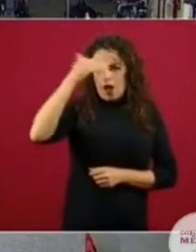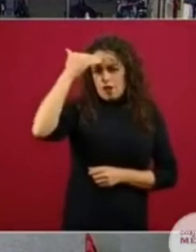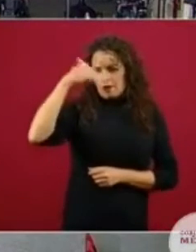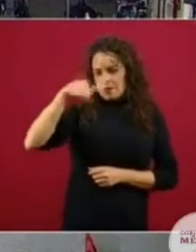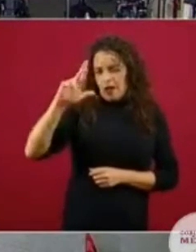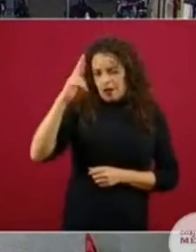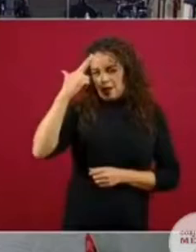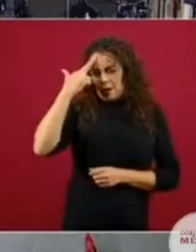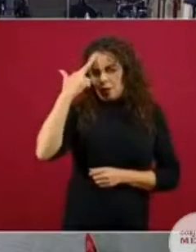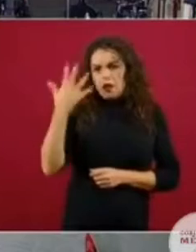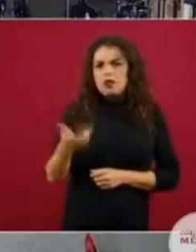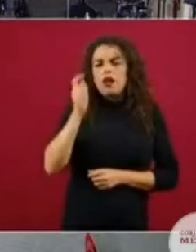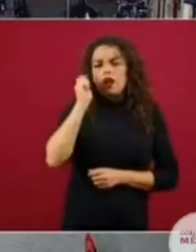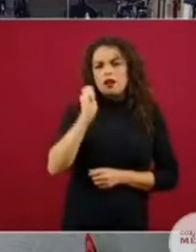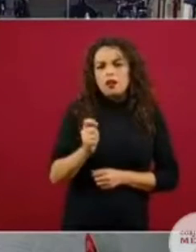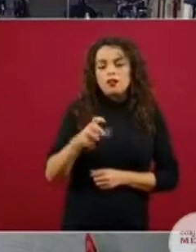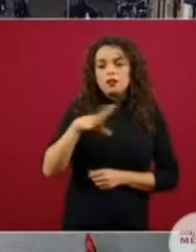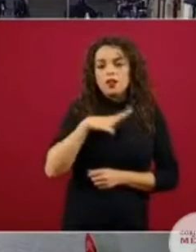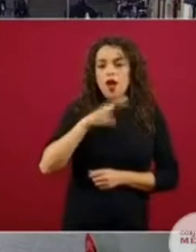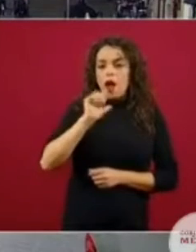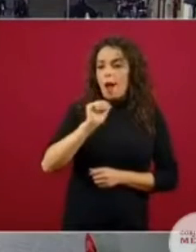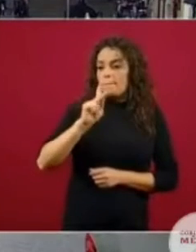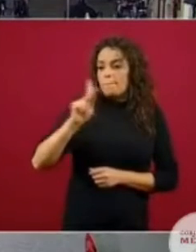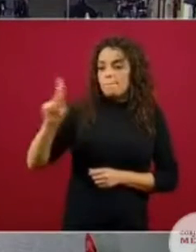presentamos una aplicación móvil